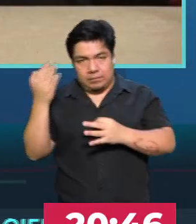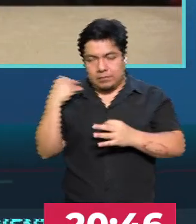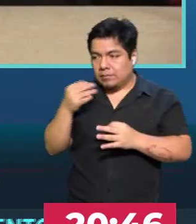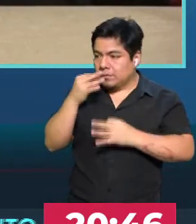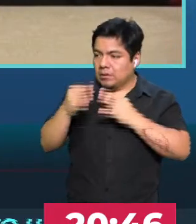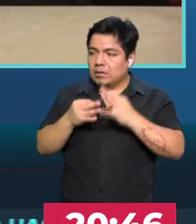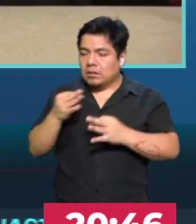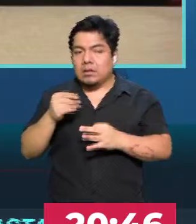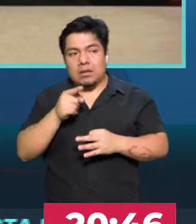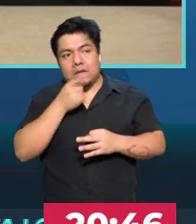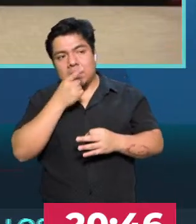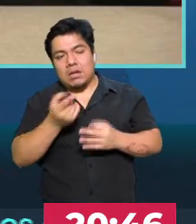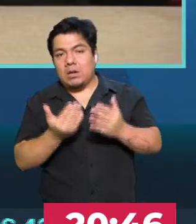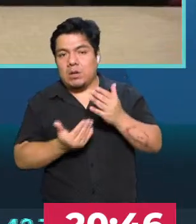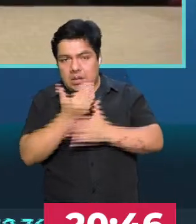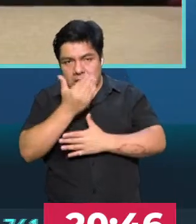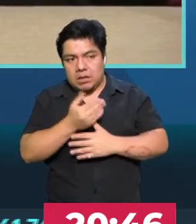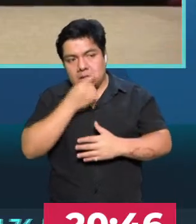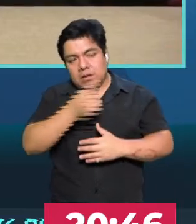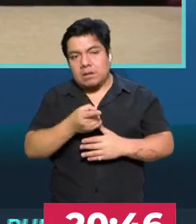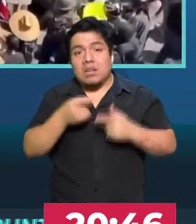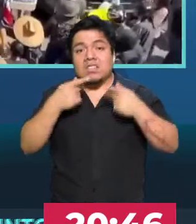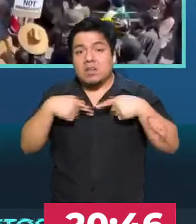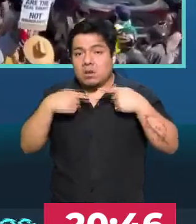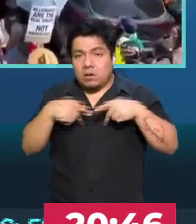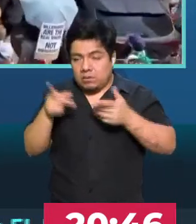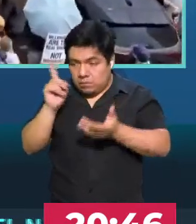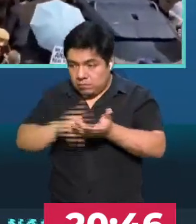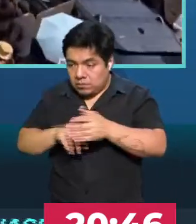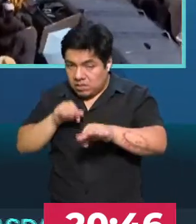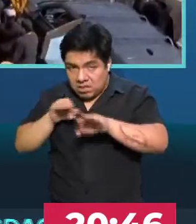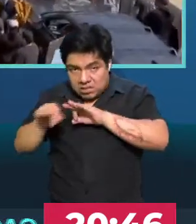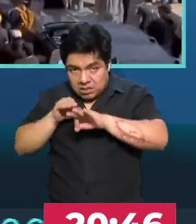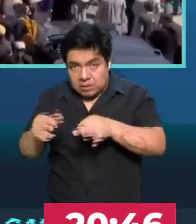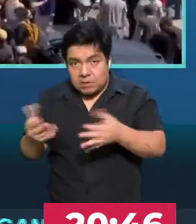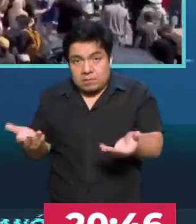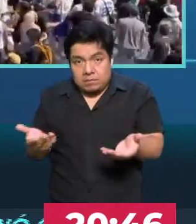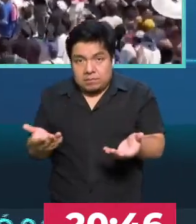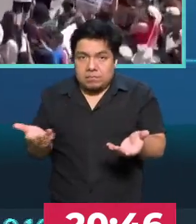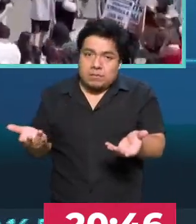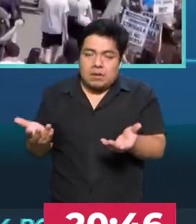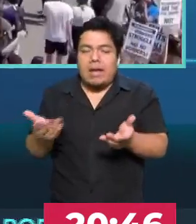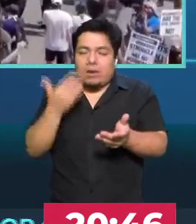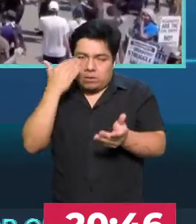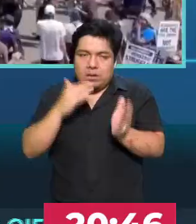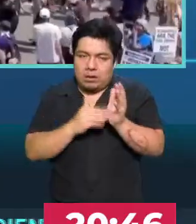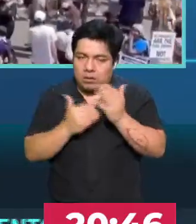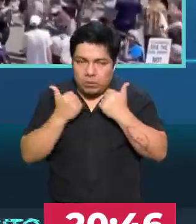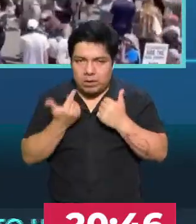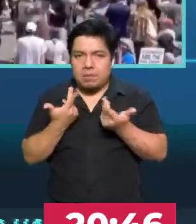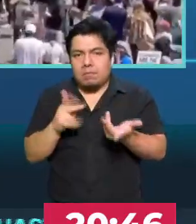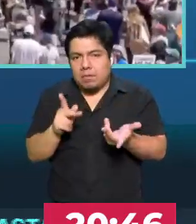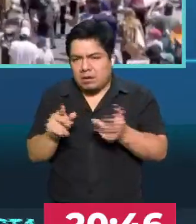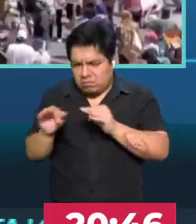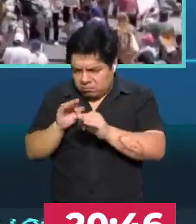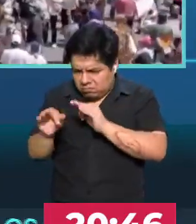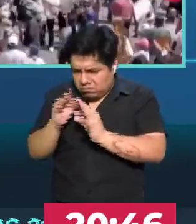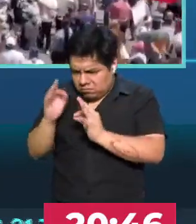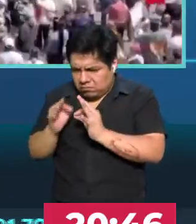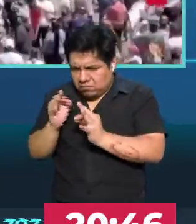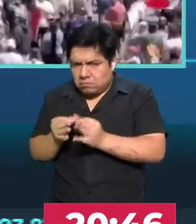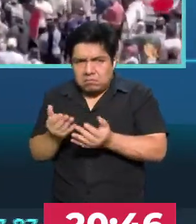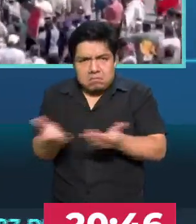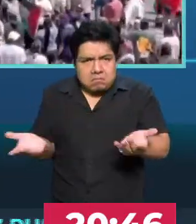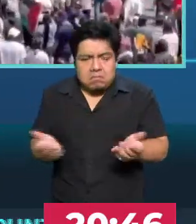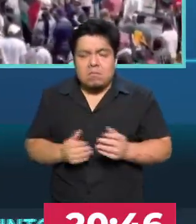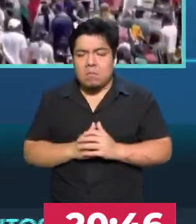el canciller lo decía en la mañana, es gente que está trabajando, es gente que está, claro, en una situación irregular, pero pues que está trabajando como cualquier